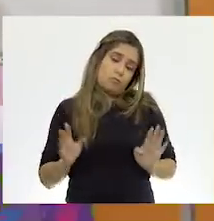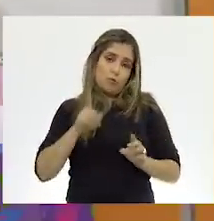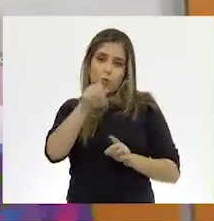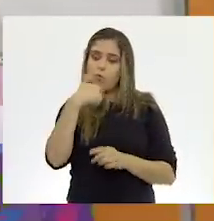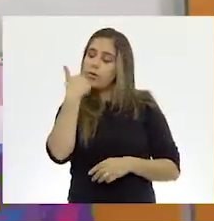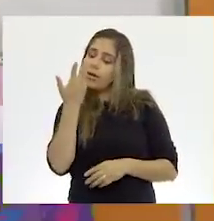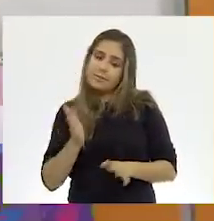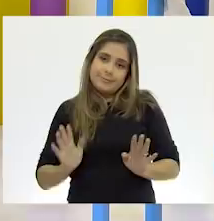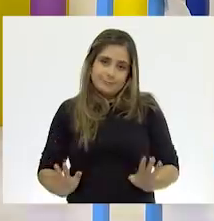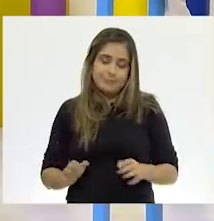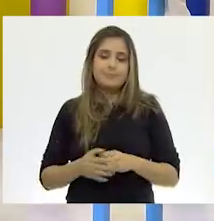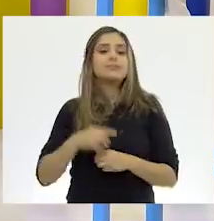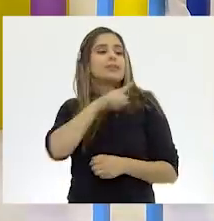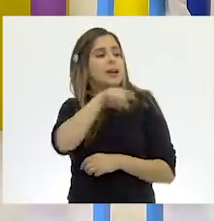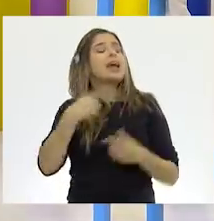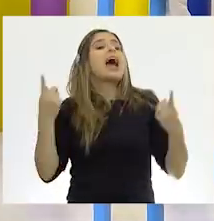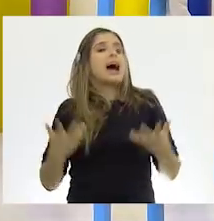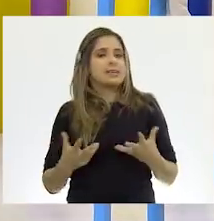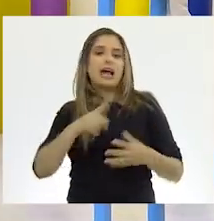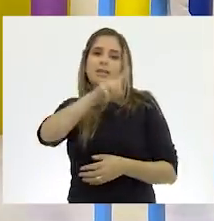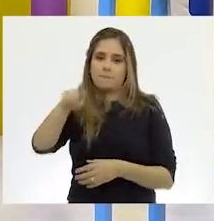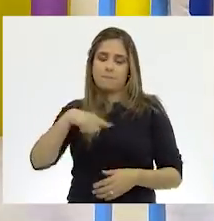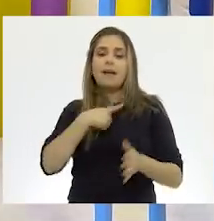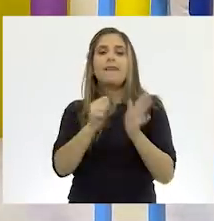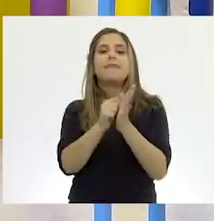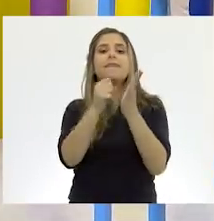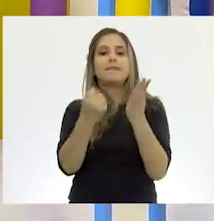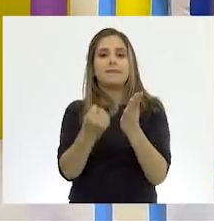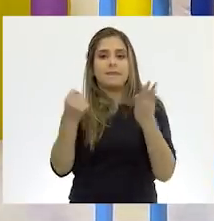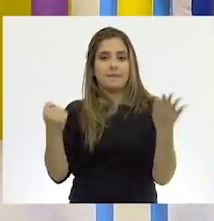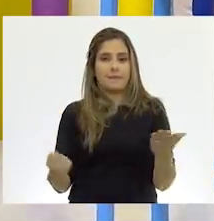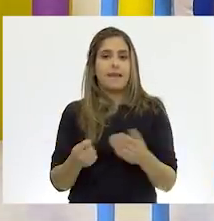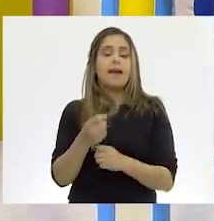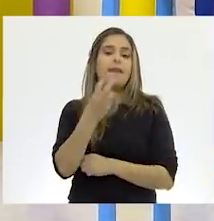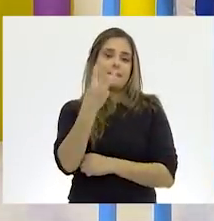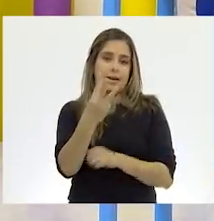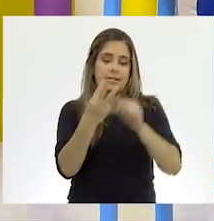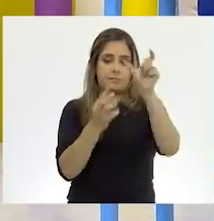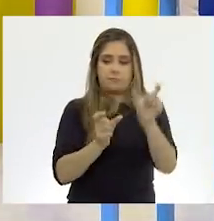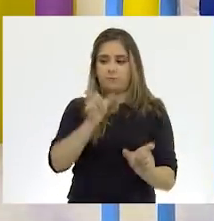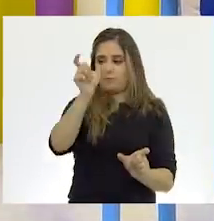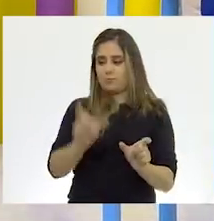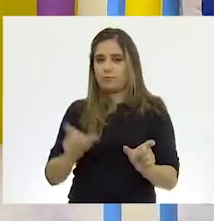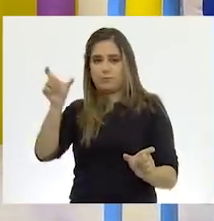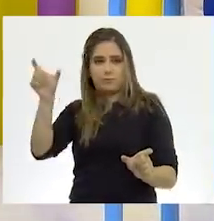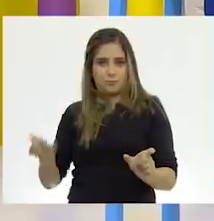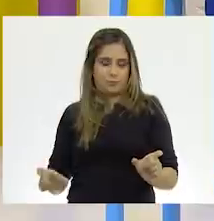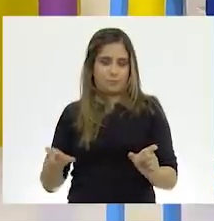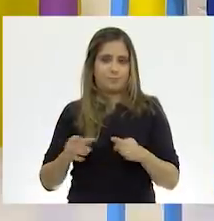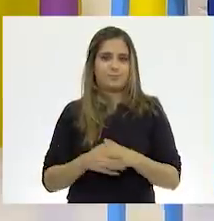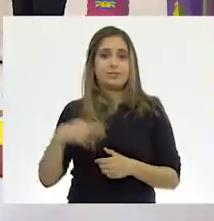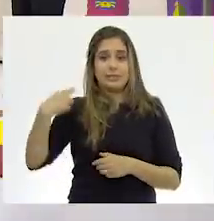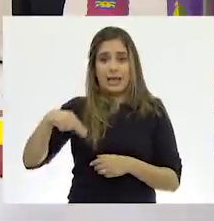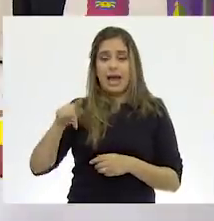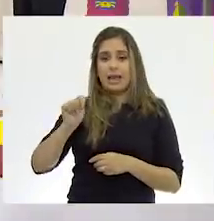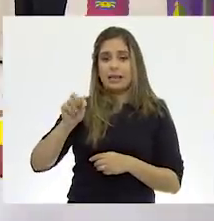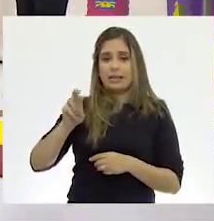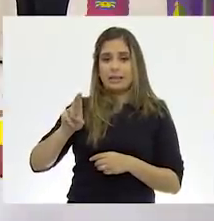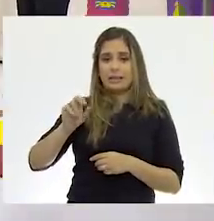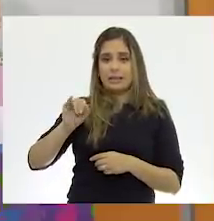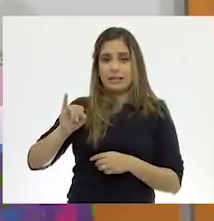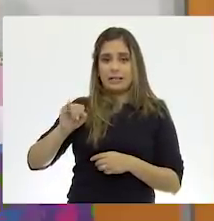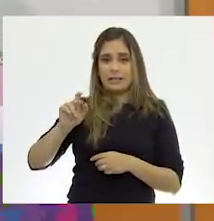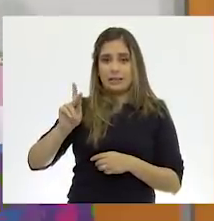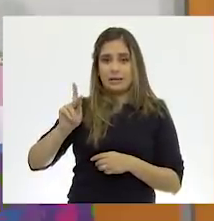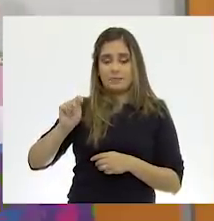¿Qué vamos a hacer, Pilar? Nosotros vamos a hacer un tríptico. Sí. Entonces, está dividido en tres partes. Ya tenemos entonces el papel,